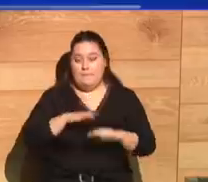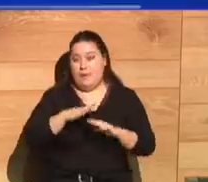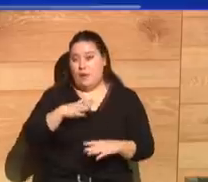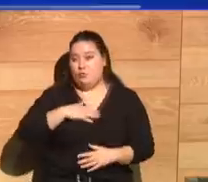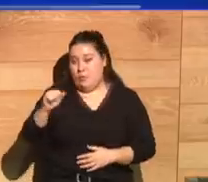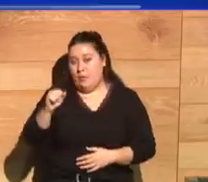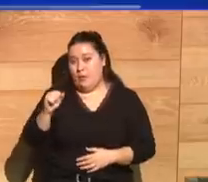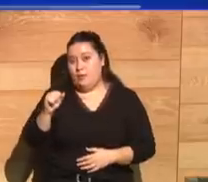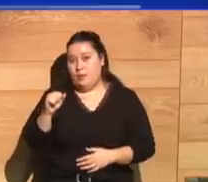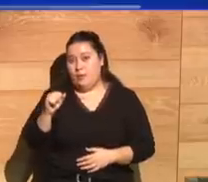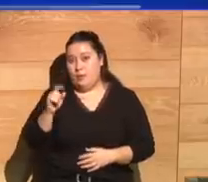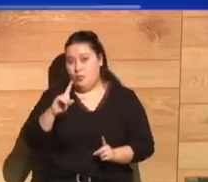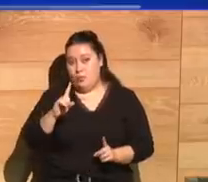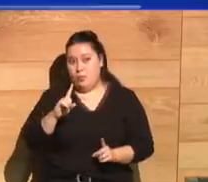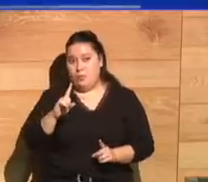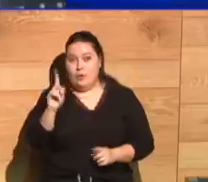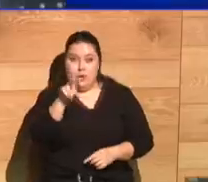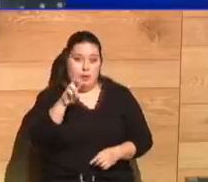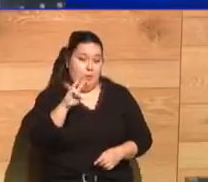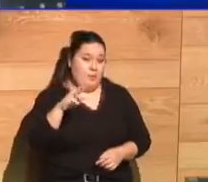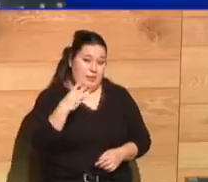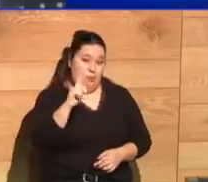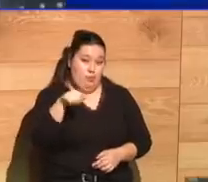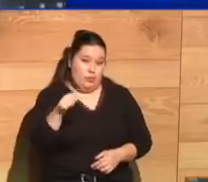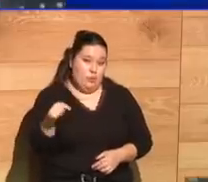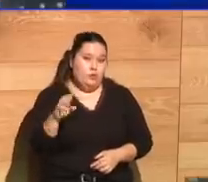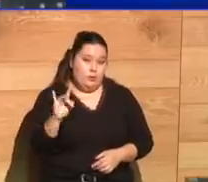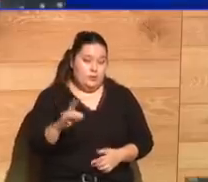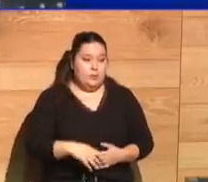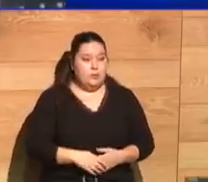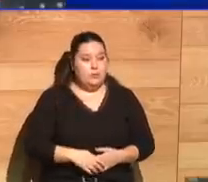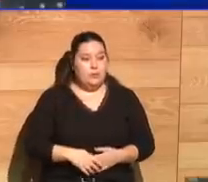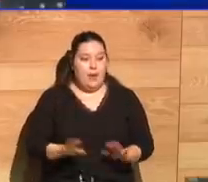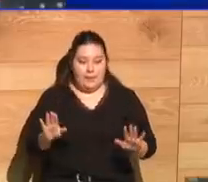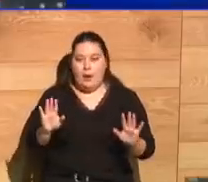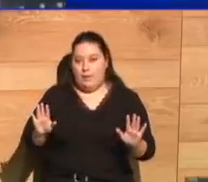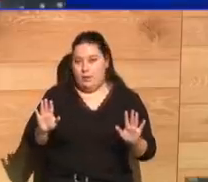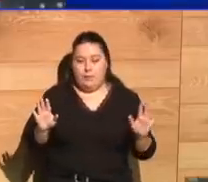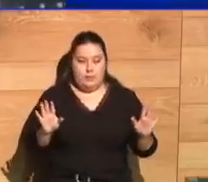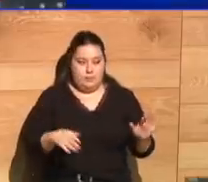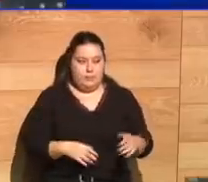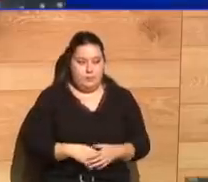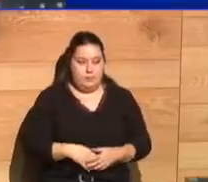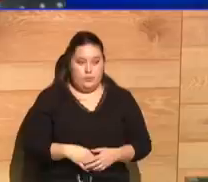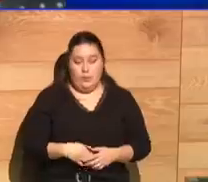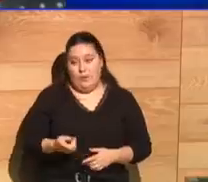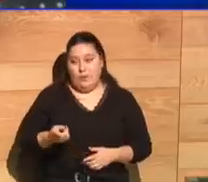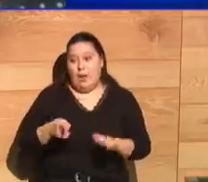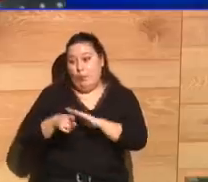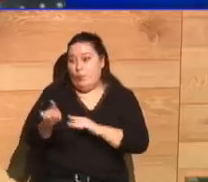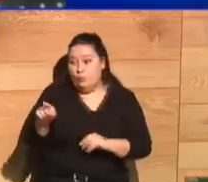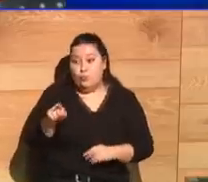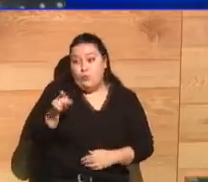era Lester. Sí, pero es que se ha equivocado. Pero es que, déjame que interceda, eso no provoca, lo has provocado tú, el